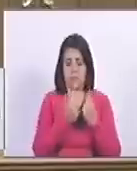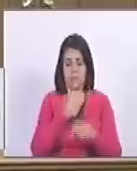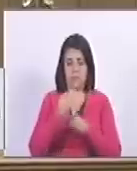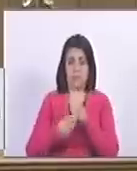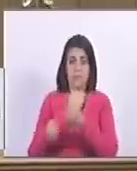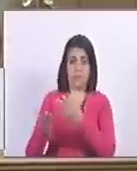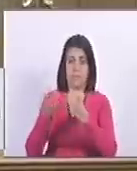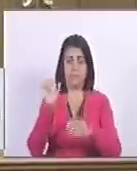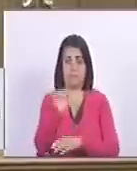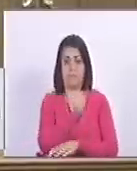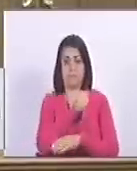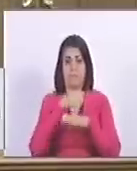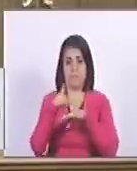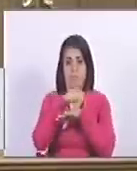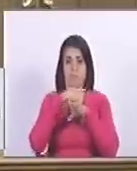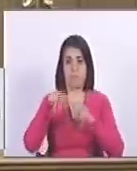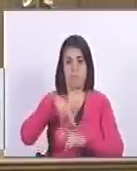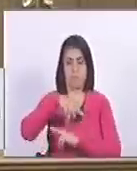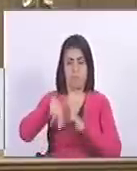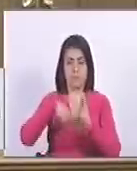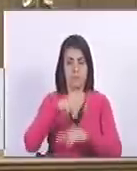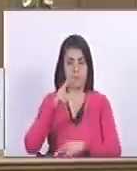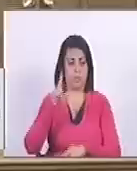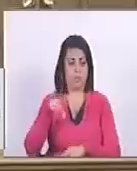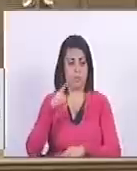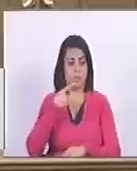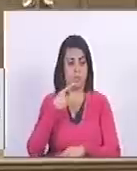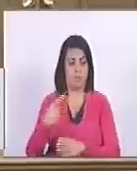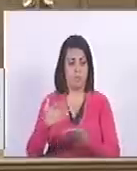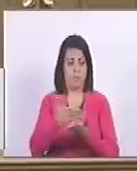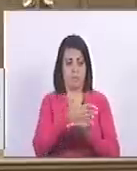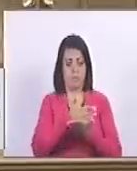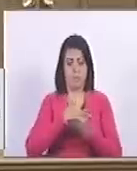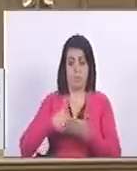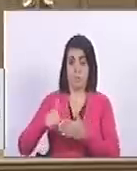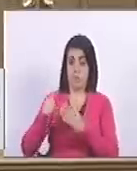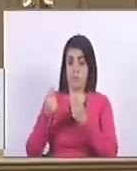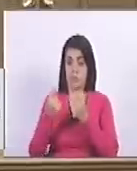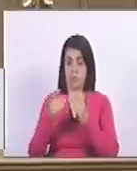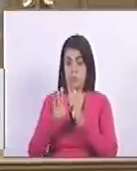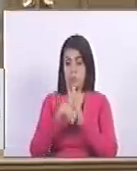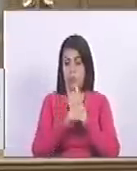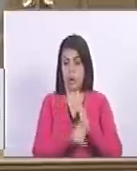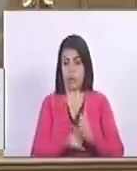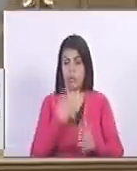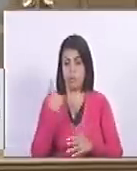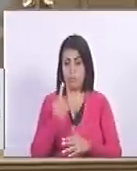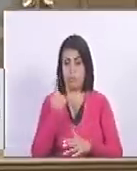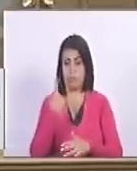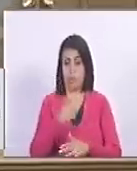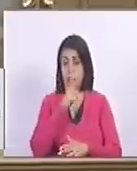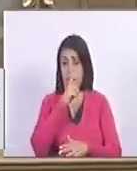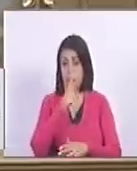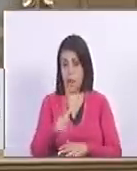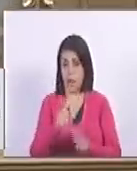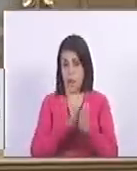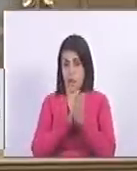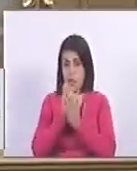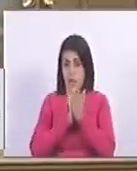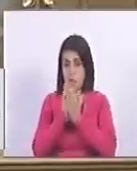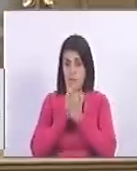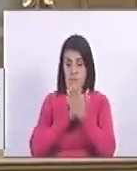dieron para derrocar al gobierno revolucionario y a la revolución, se los robaron, se los cogieron. No solamente son malos